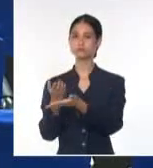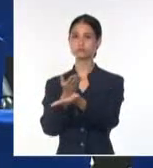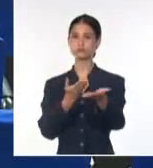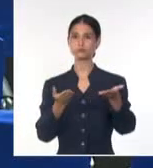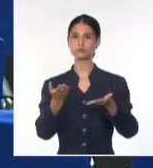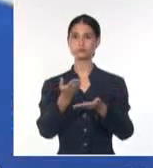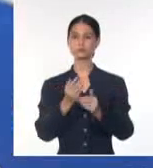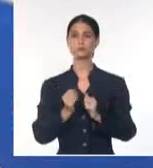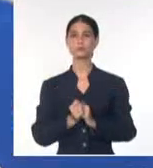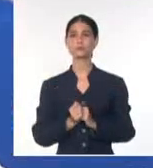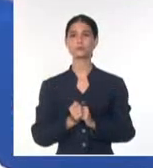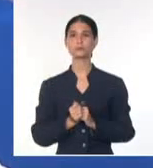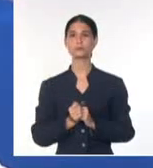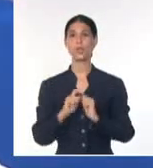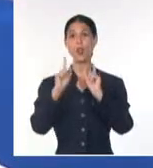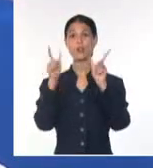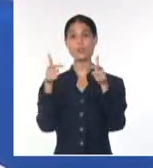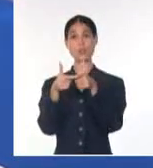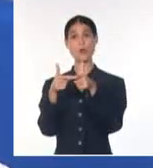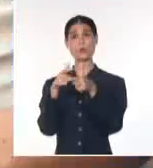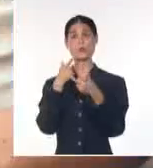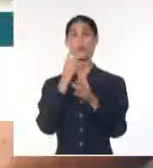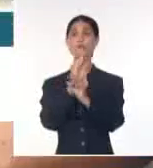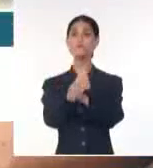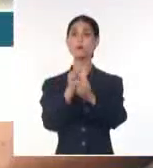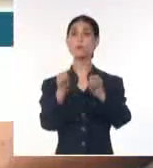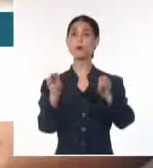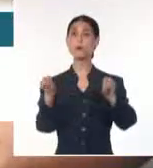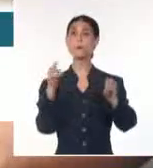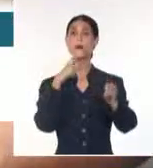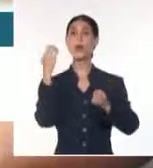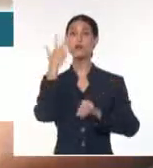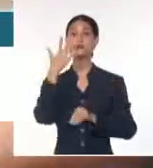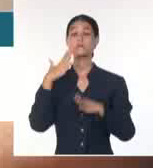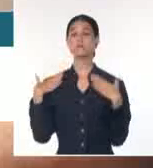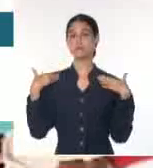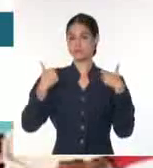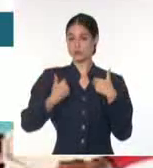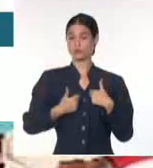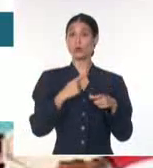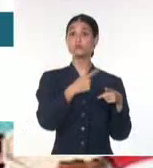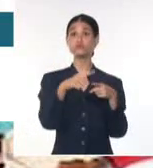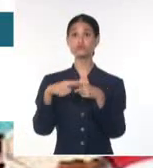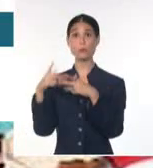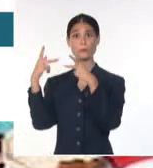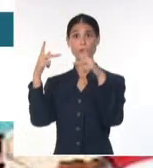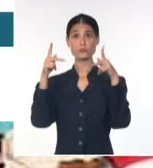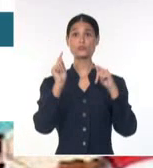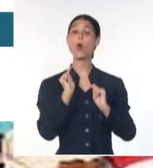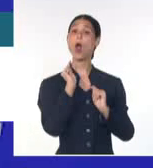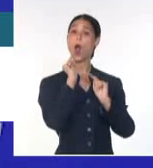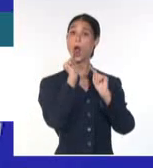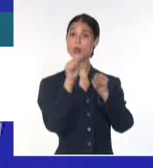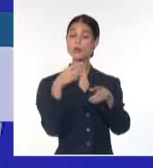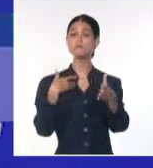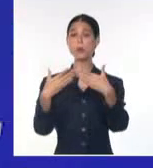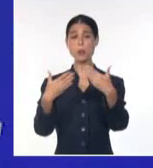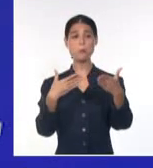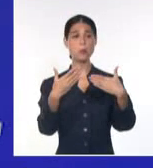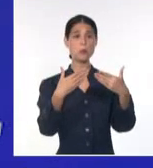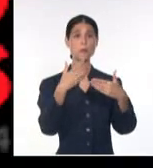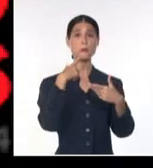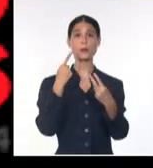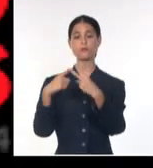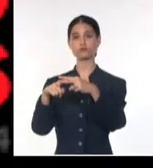La sesión de trabajo convocó a la presencia de directivos y especialistas del sistema hidráulico en la rendición de